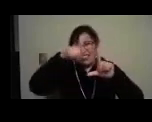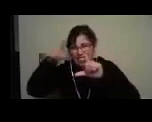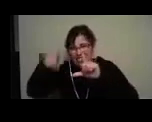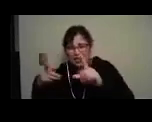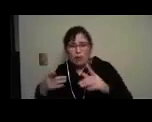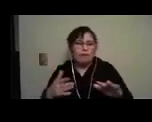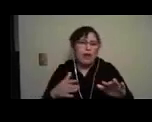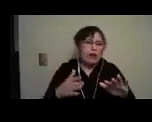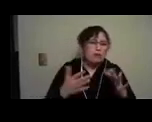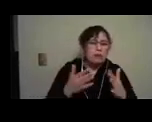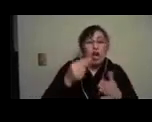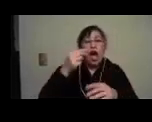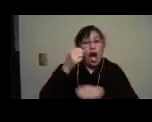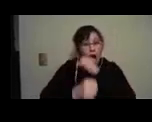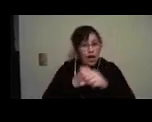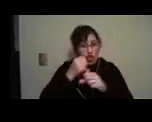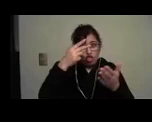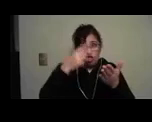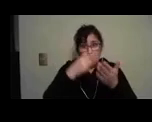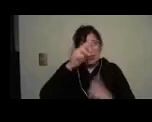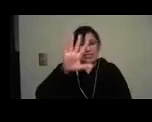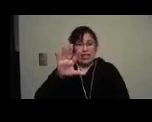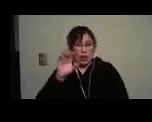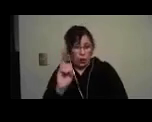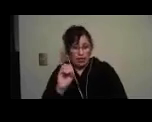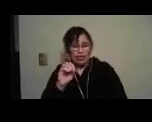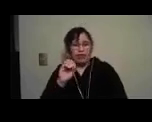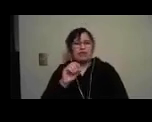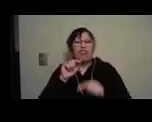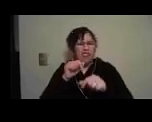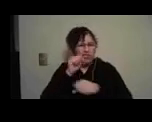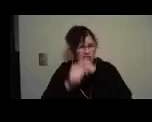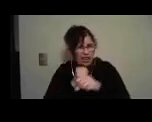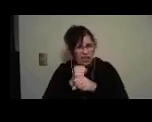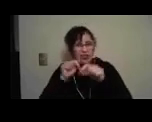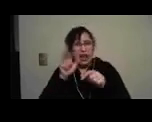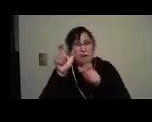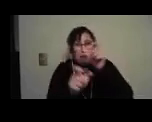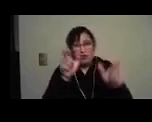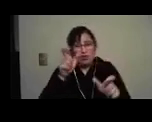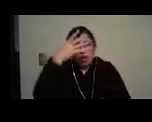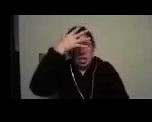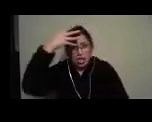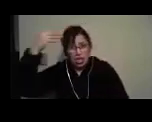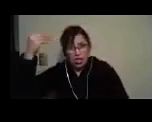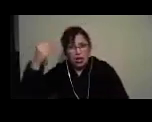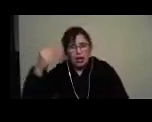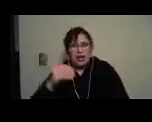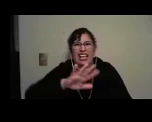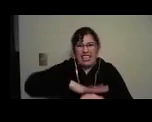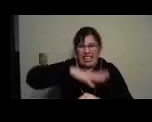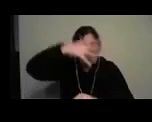los años 2050 prácticamente la población a nivel mundial de personas con demencia se va a quintuplicar,